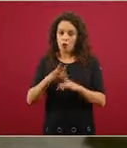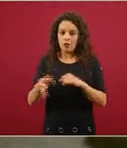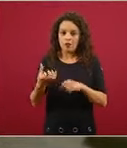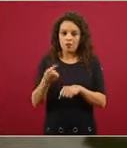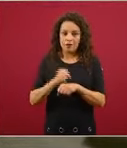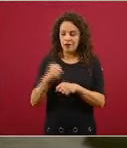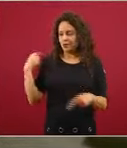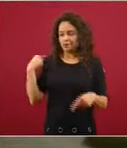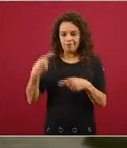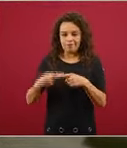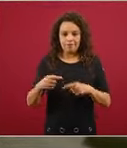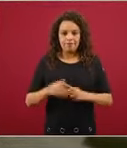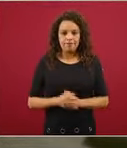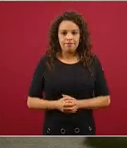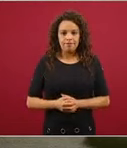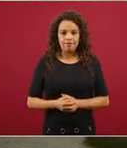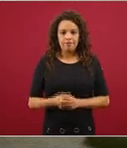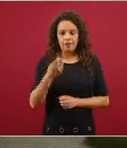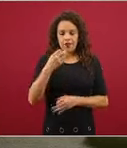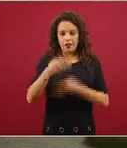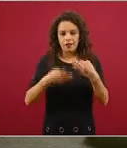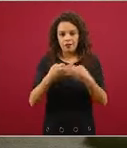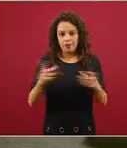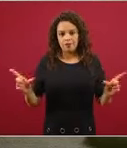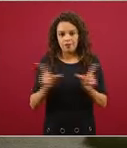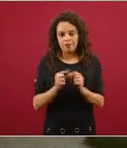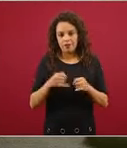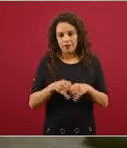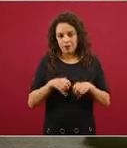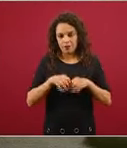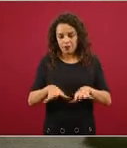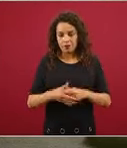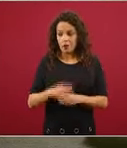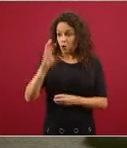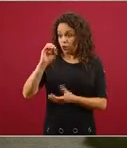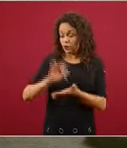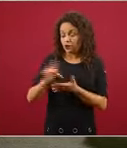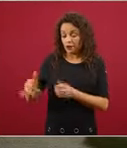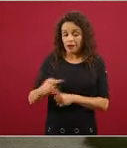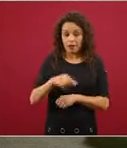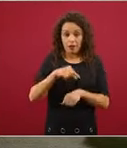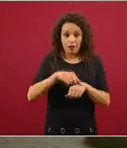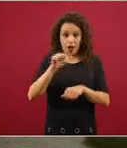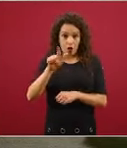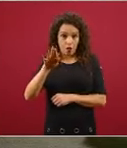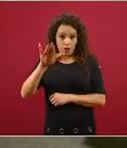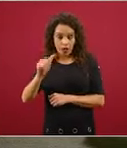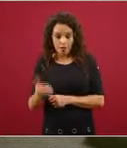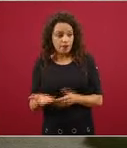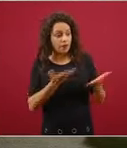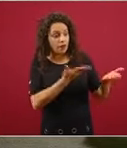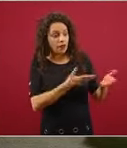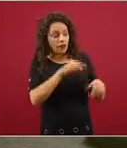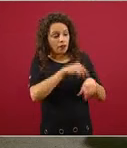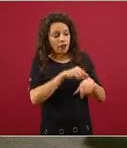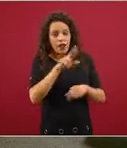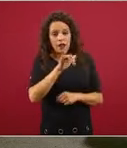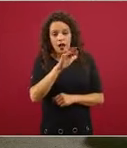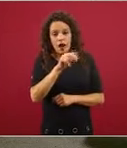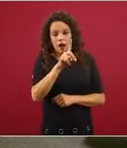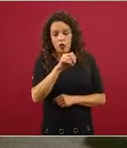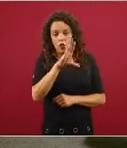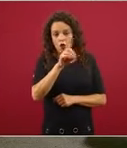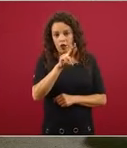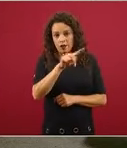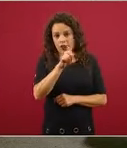semanas. Sería la actualización para esta noche. Gracias, doctor Elomía. Doctor Ricardo Cortés, si nos comenta sobre…